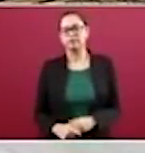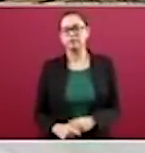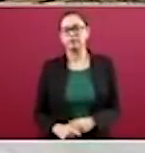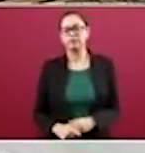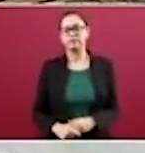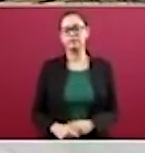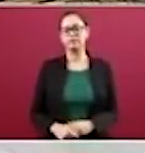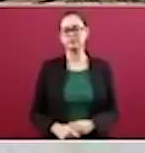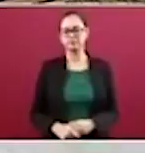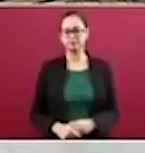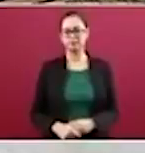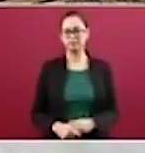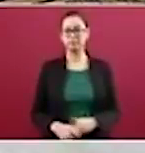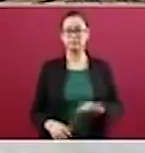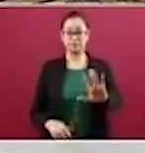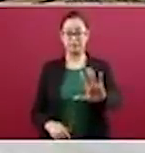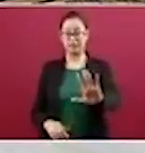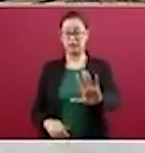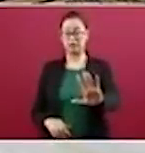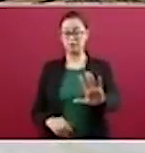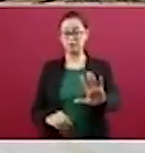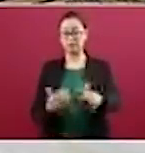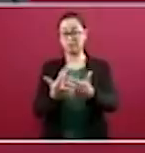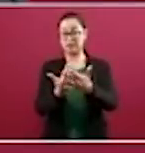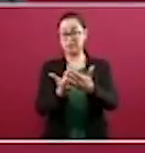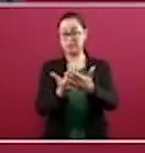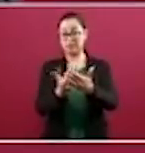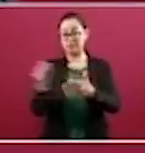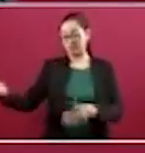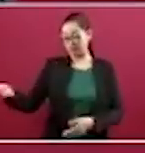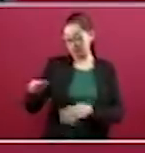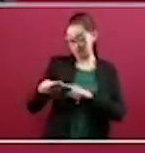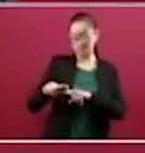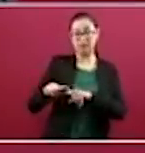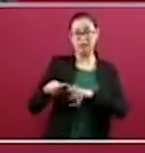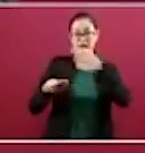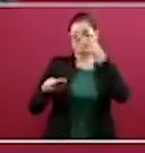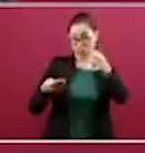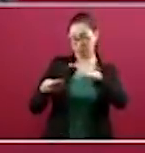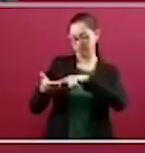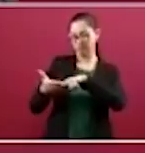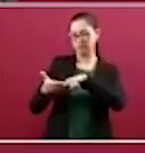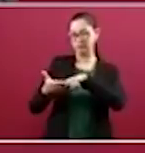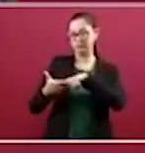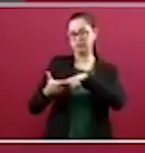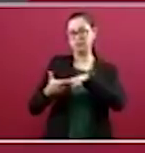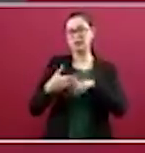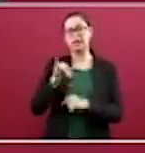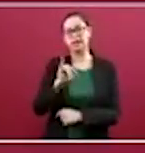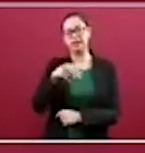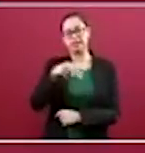Miren, nada más espérame, me están dando información. el Instituto